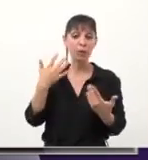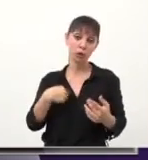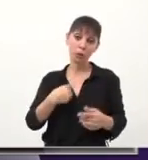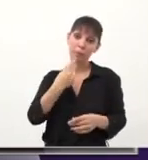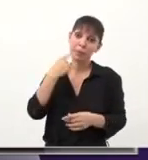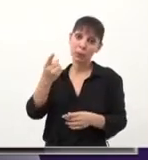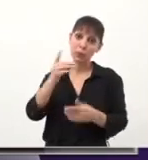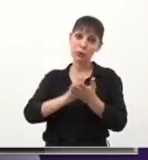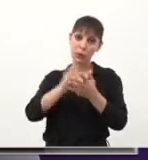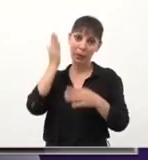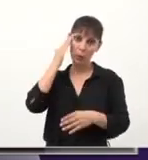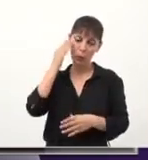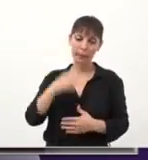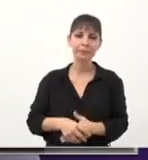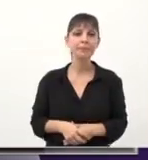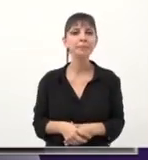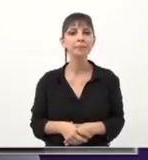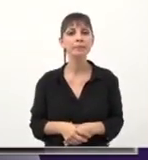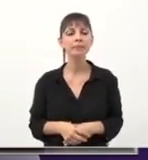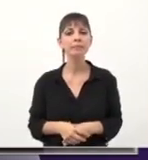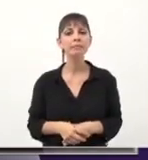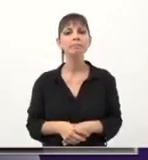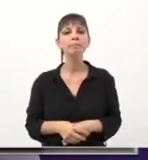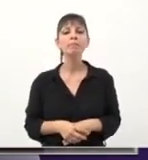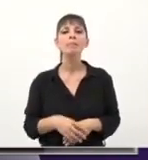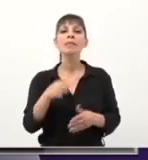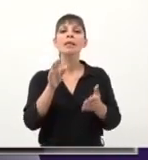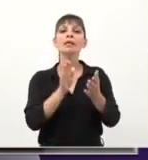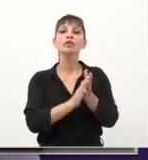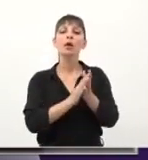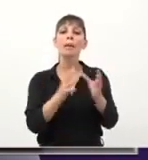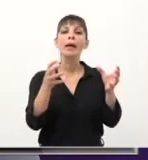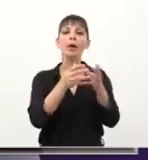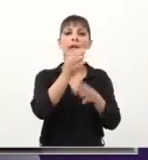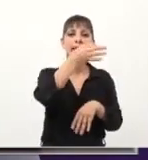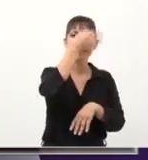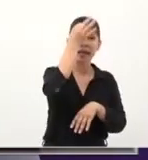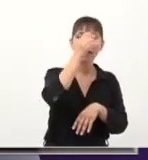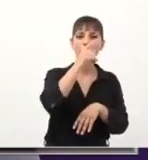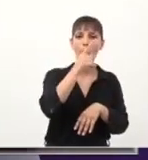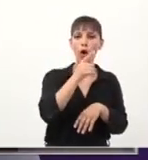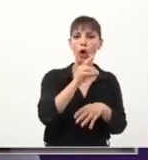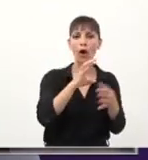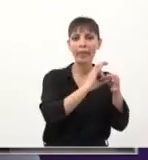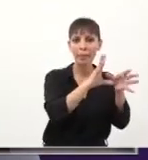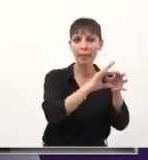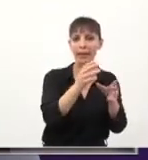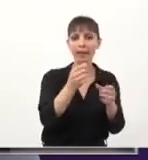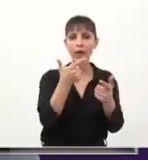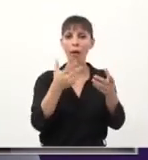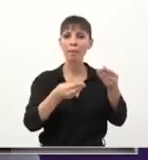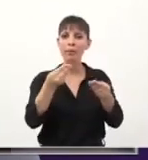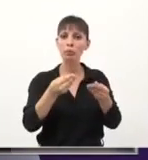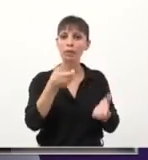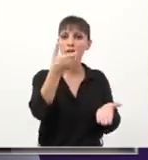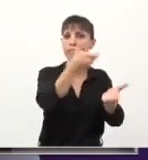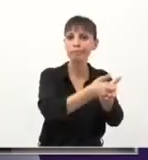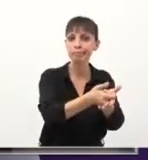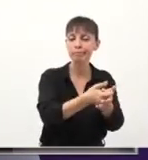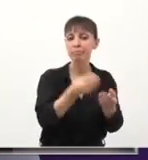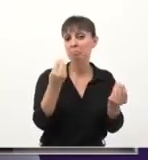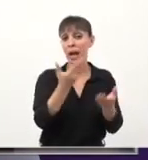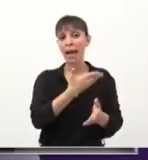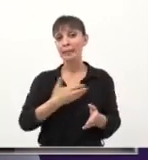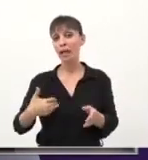lado. Las bandas chicas, el teatro independiente, el under, carecen de financiamiento. El Estado los